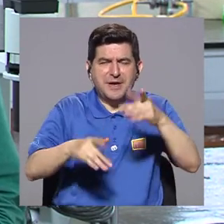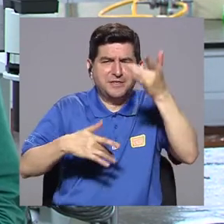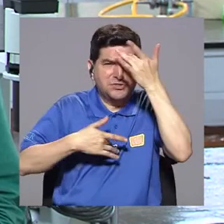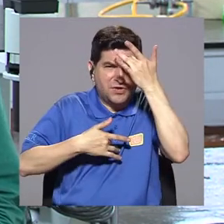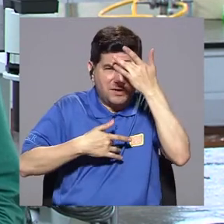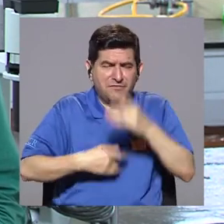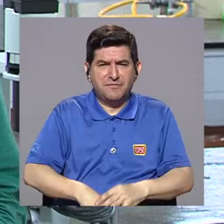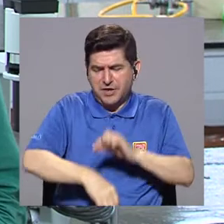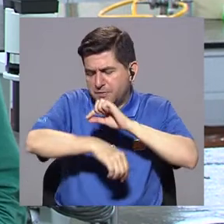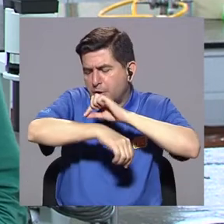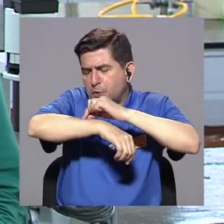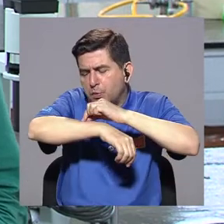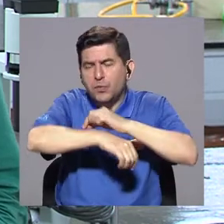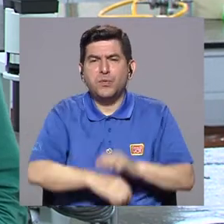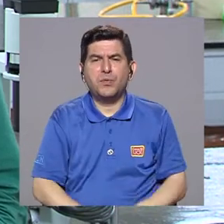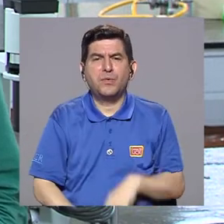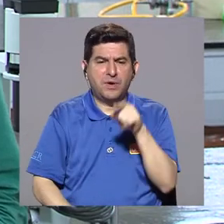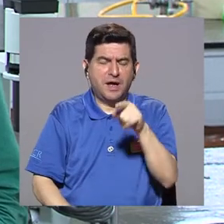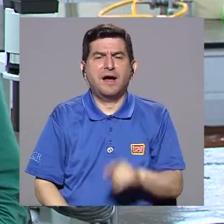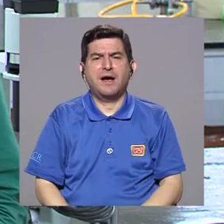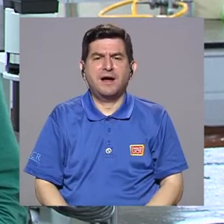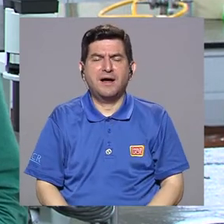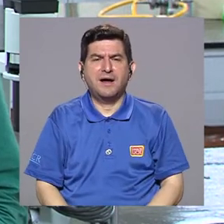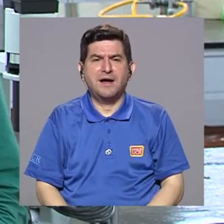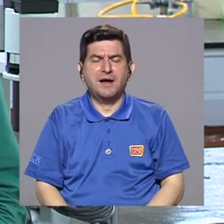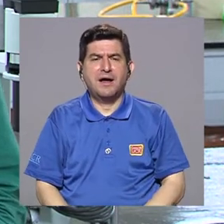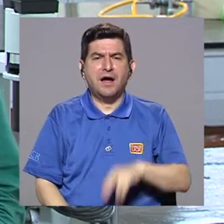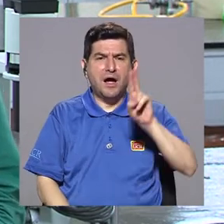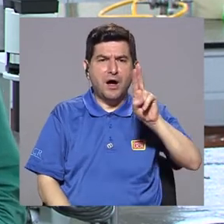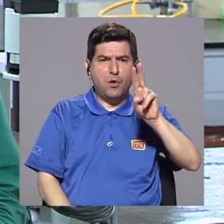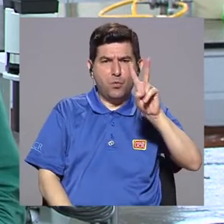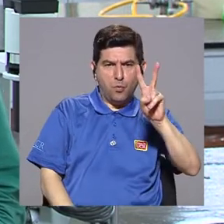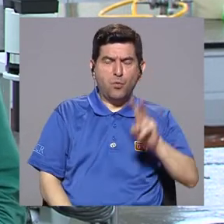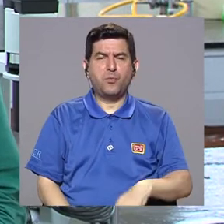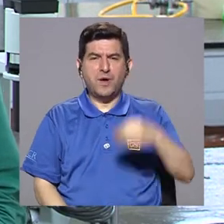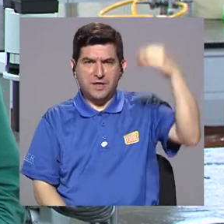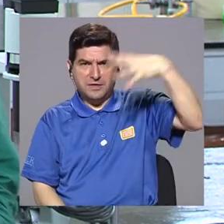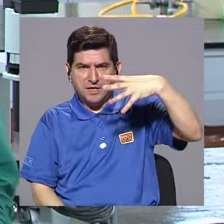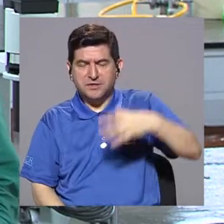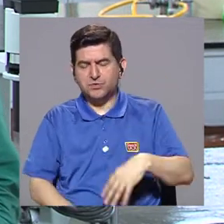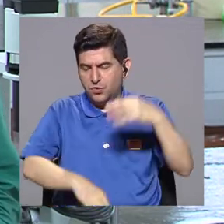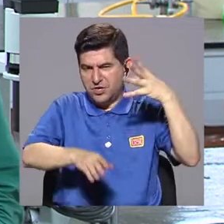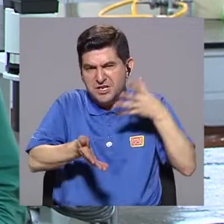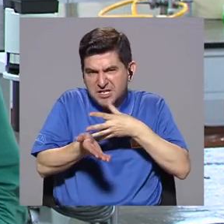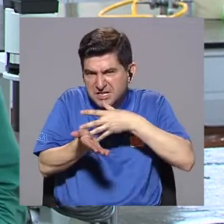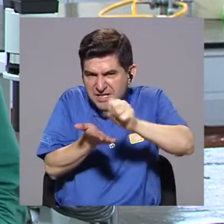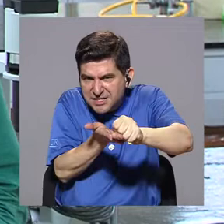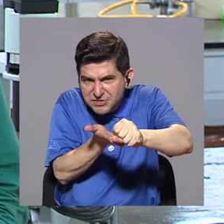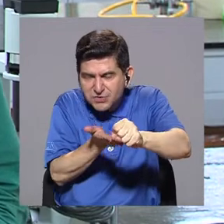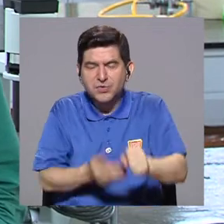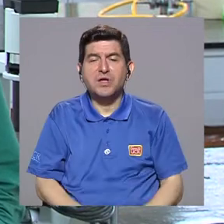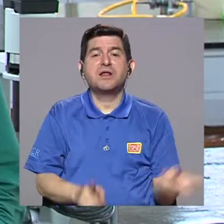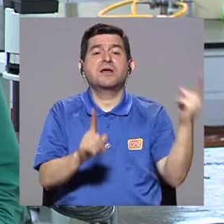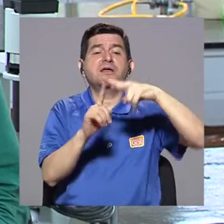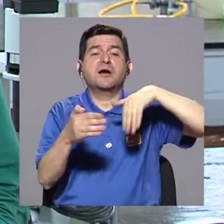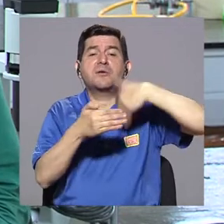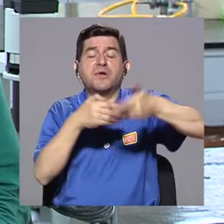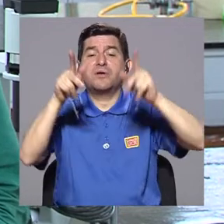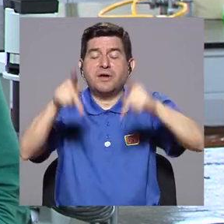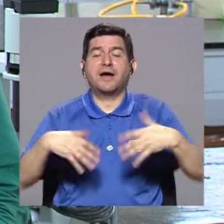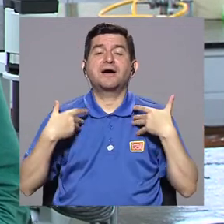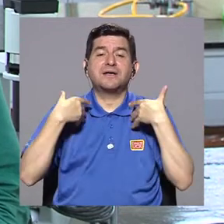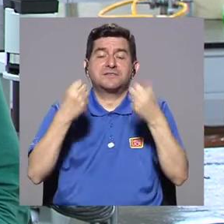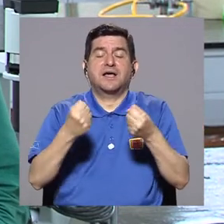gente enferma, exponerlas a la radiación ultravioleta del sol, destruir ese virus y aplicárselo a